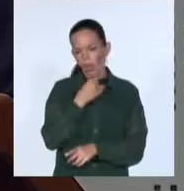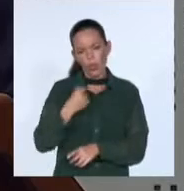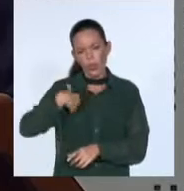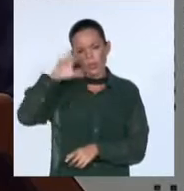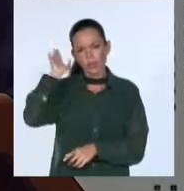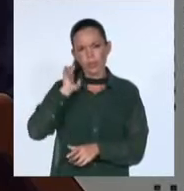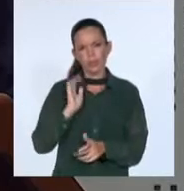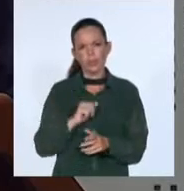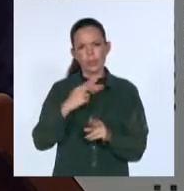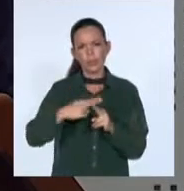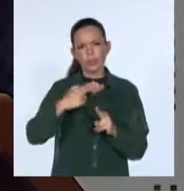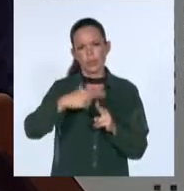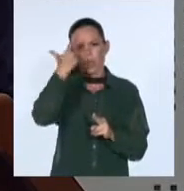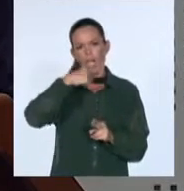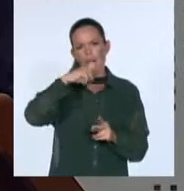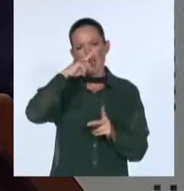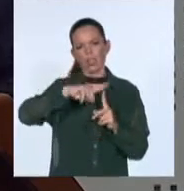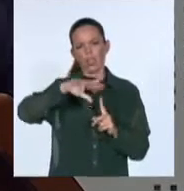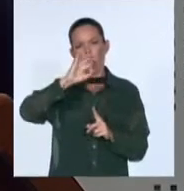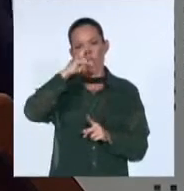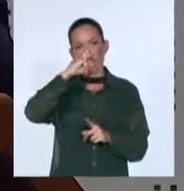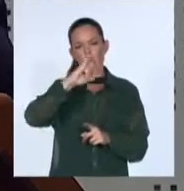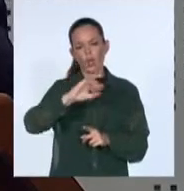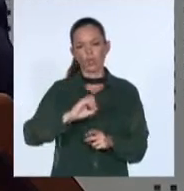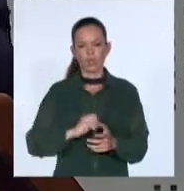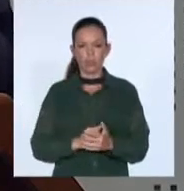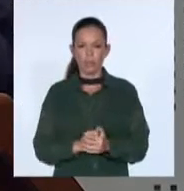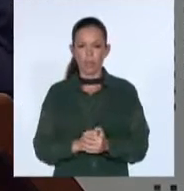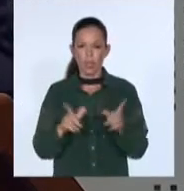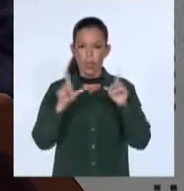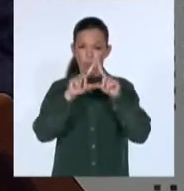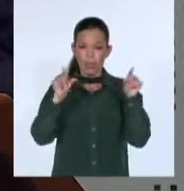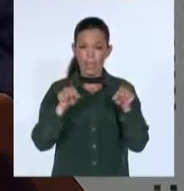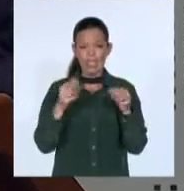se llamaba Antonio Cafiero, y tenía una frase